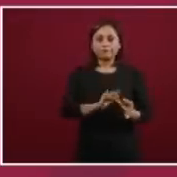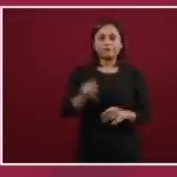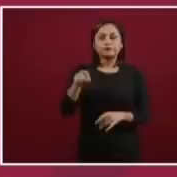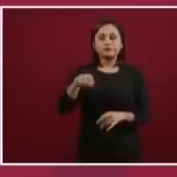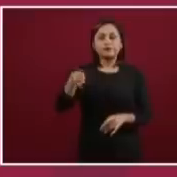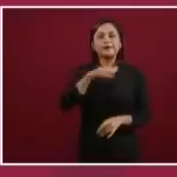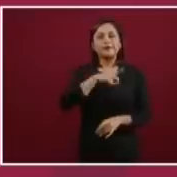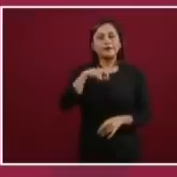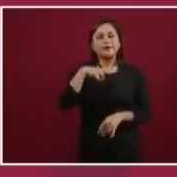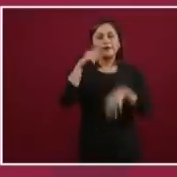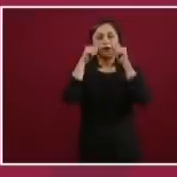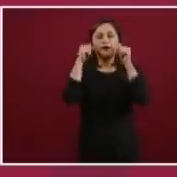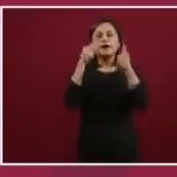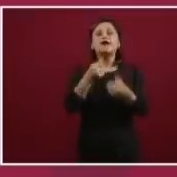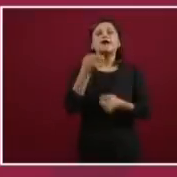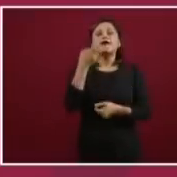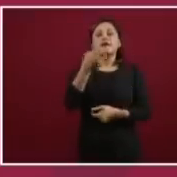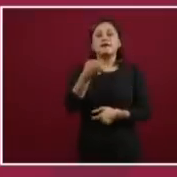no